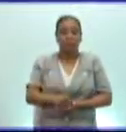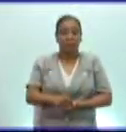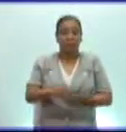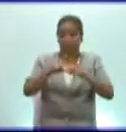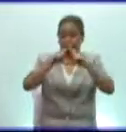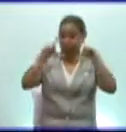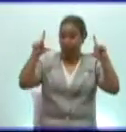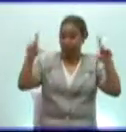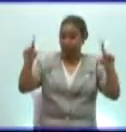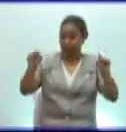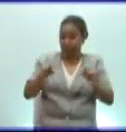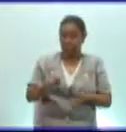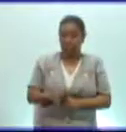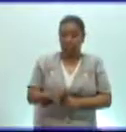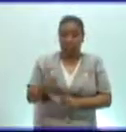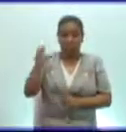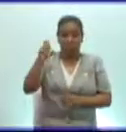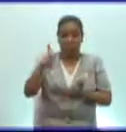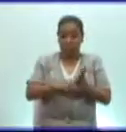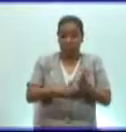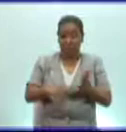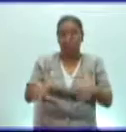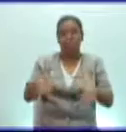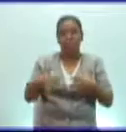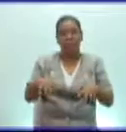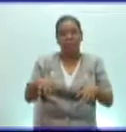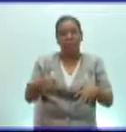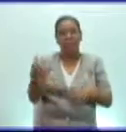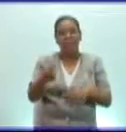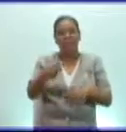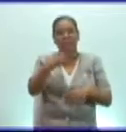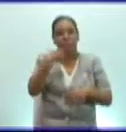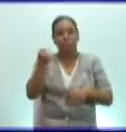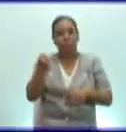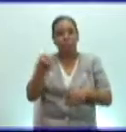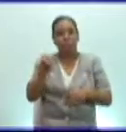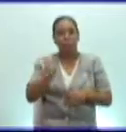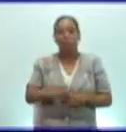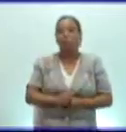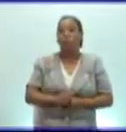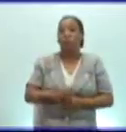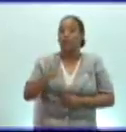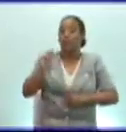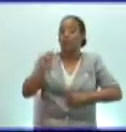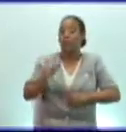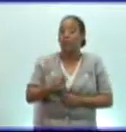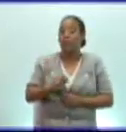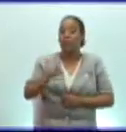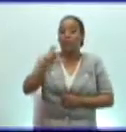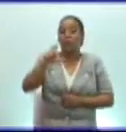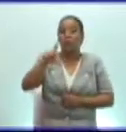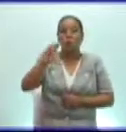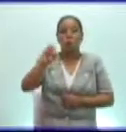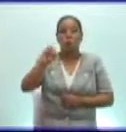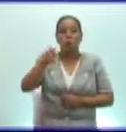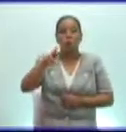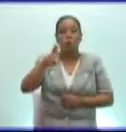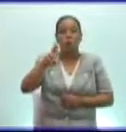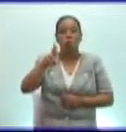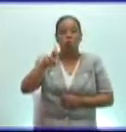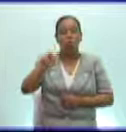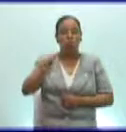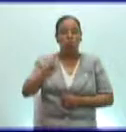de un electrolito débil y soluble, que nos estamos refiriendo al cloruro de mercurio